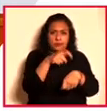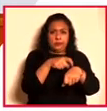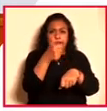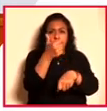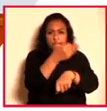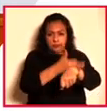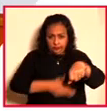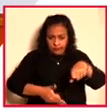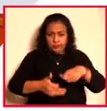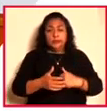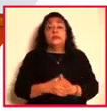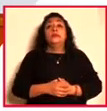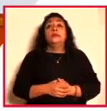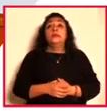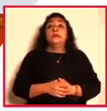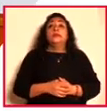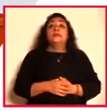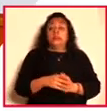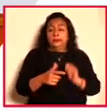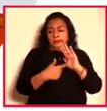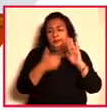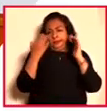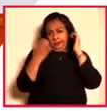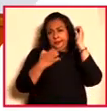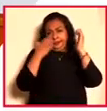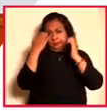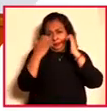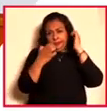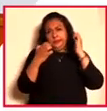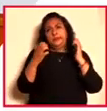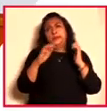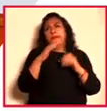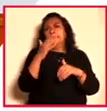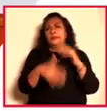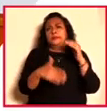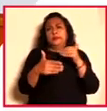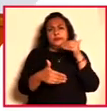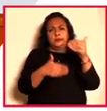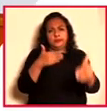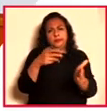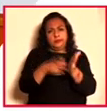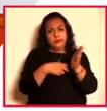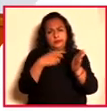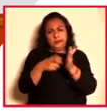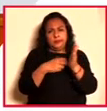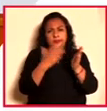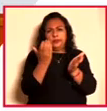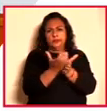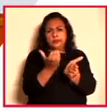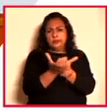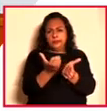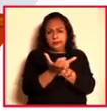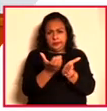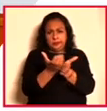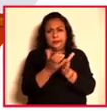tarde. Y junto con la muestra estamos terminando el proceso de edición de un cuadernillo que